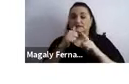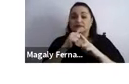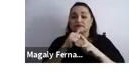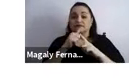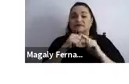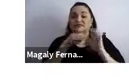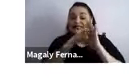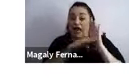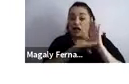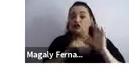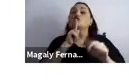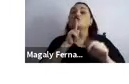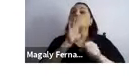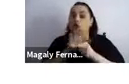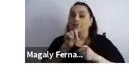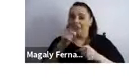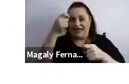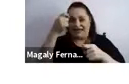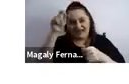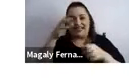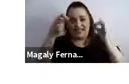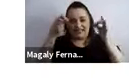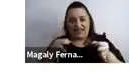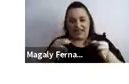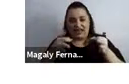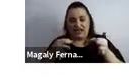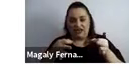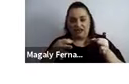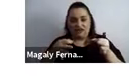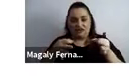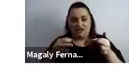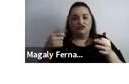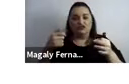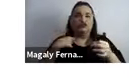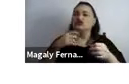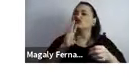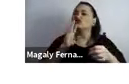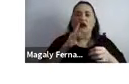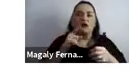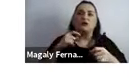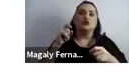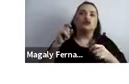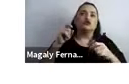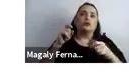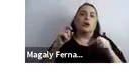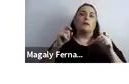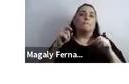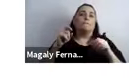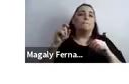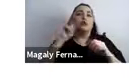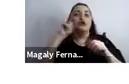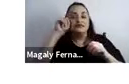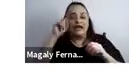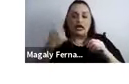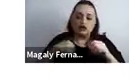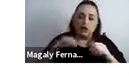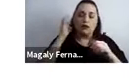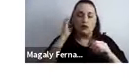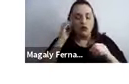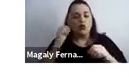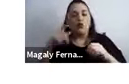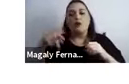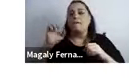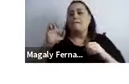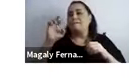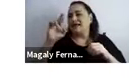que cumplían esos criterios, aunque no estábamos desagregando en sexo, estábamos viendo solo un tipo de renta per cápita, todavía no